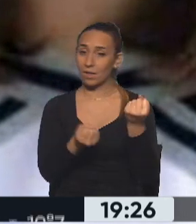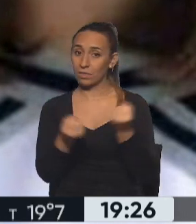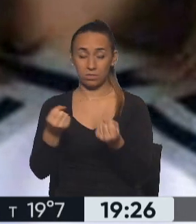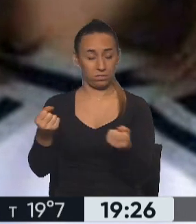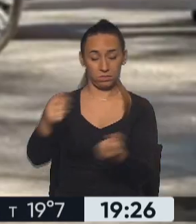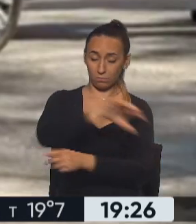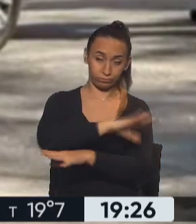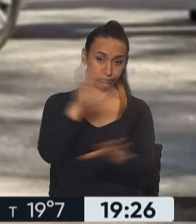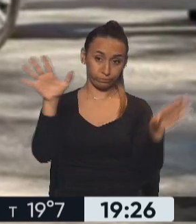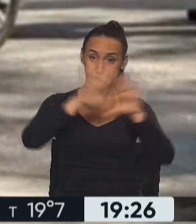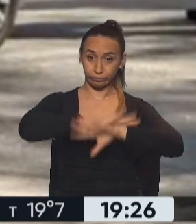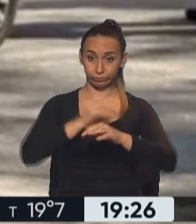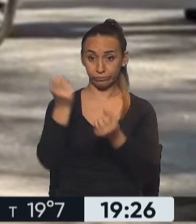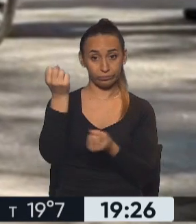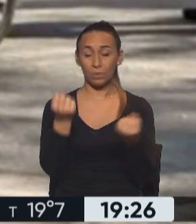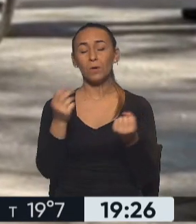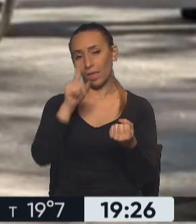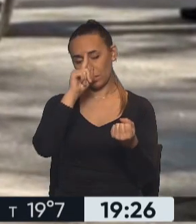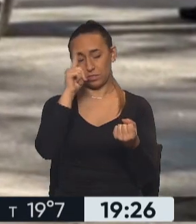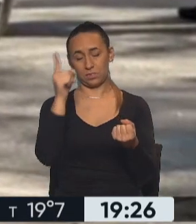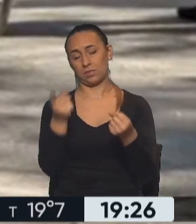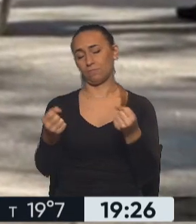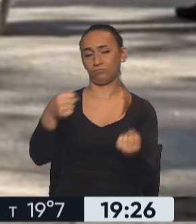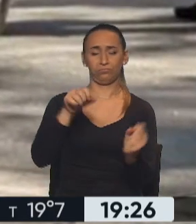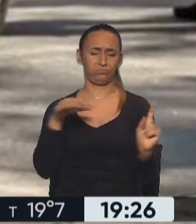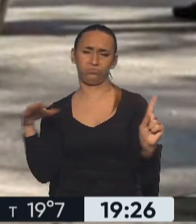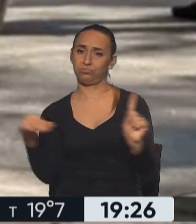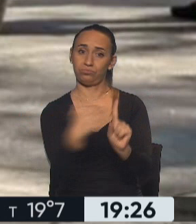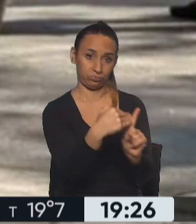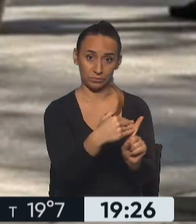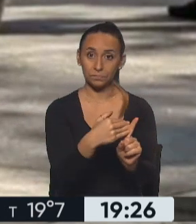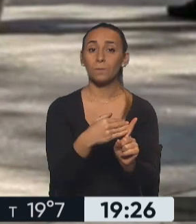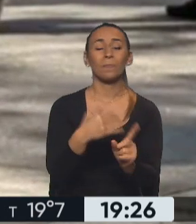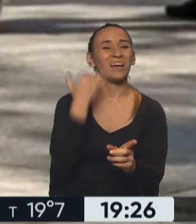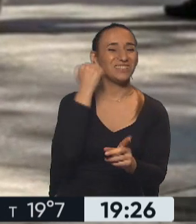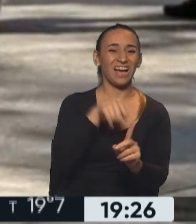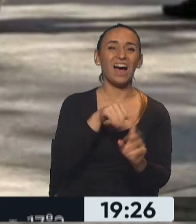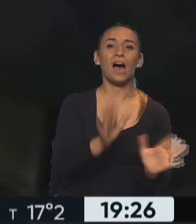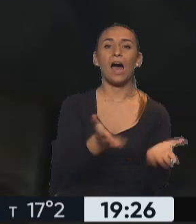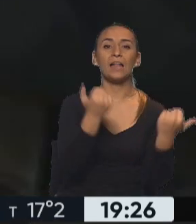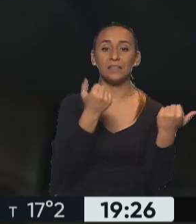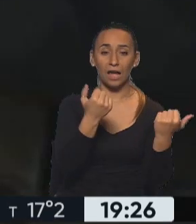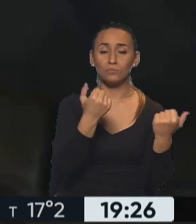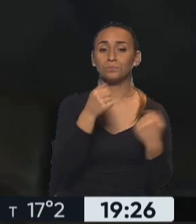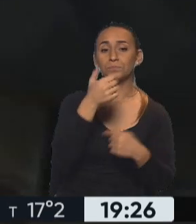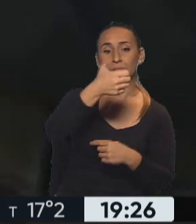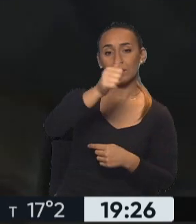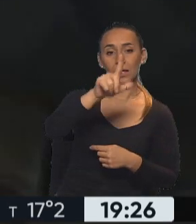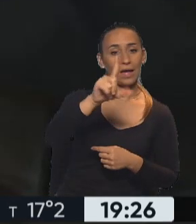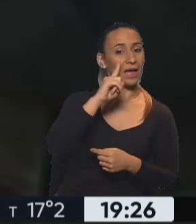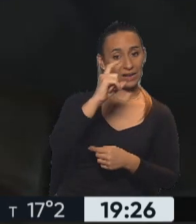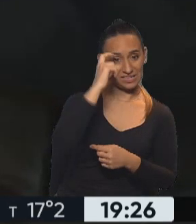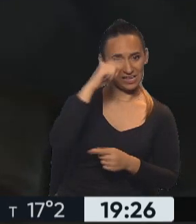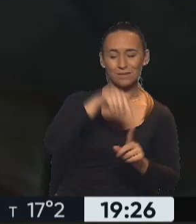control del vehículo al sufrir una descompensación, fue dada de alta. Hablamos de Anne-Lise Dumas, quien tiene trastornos